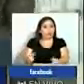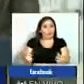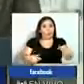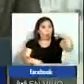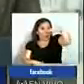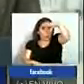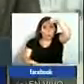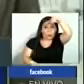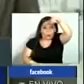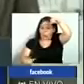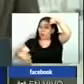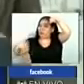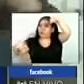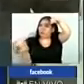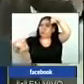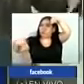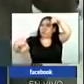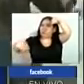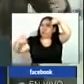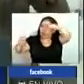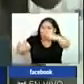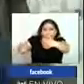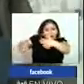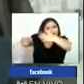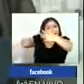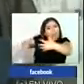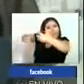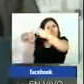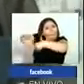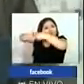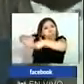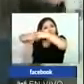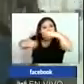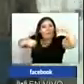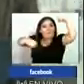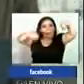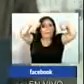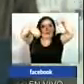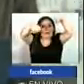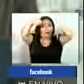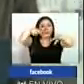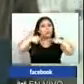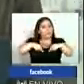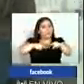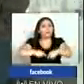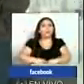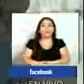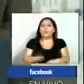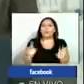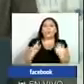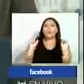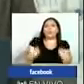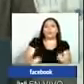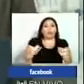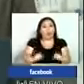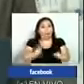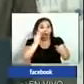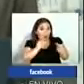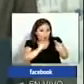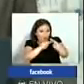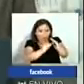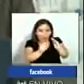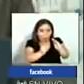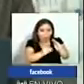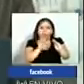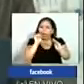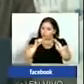inmediatamente se encienden los seis generadores gigantescos de energía para mantener las mil unidades de cuerpo intensivo funcionando. No se puede ir el agua porque